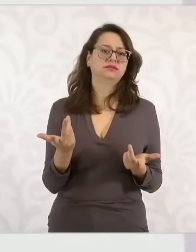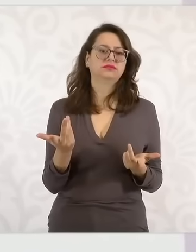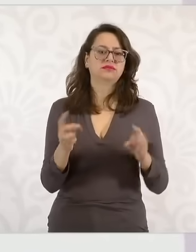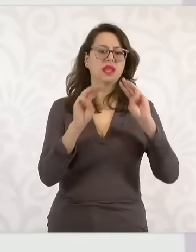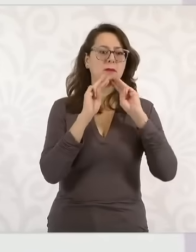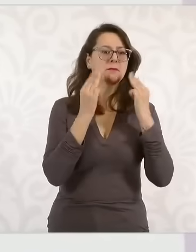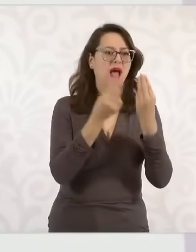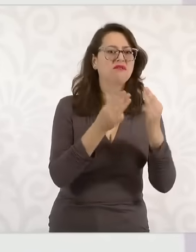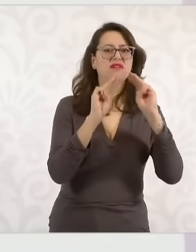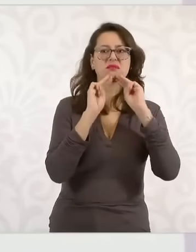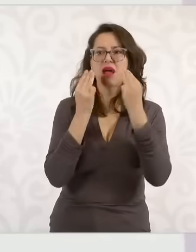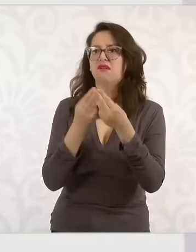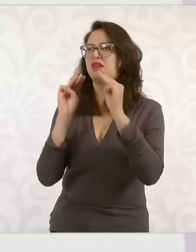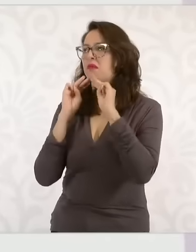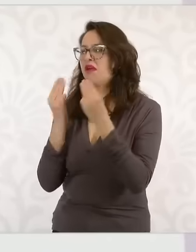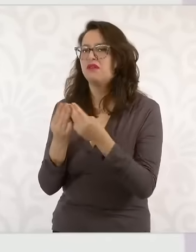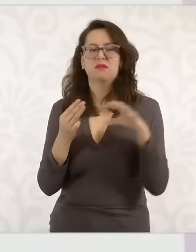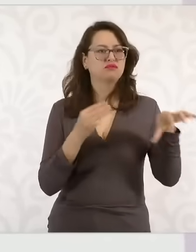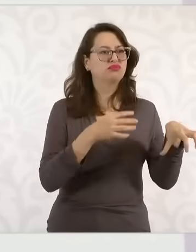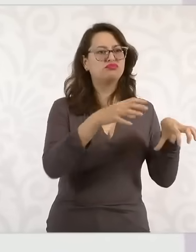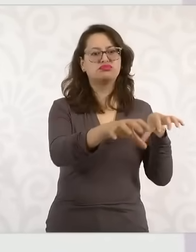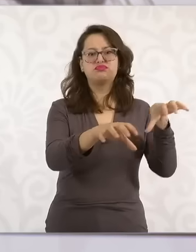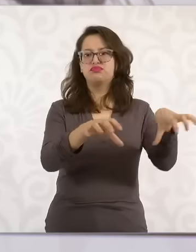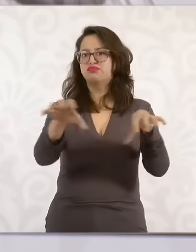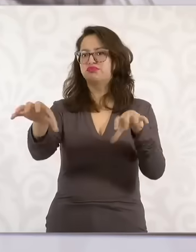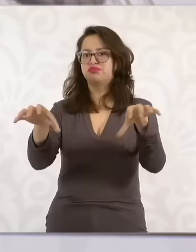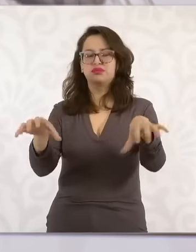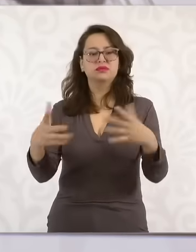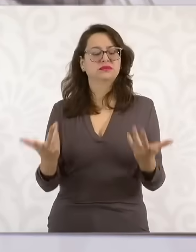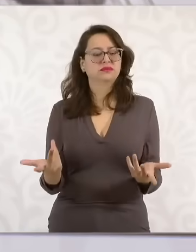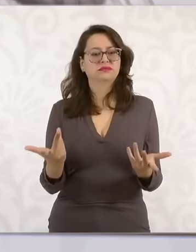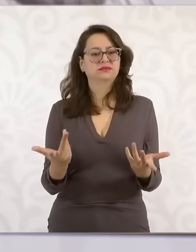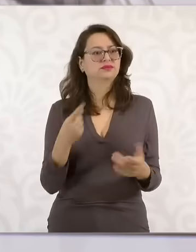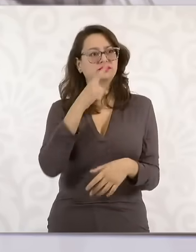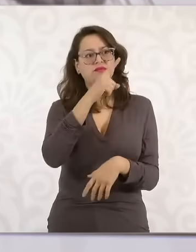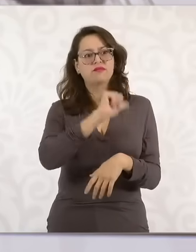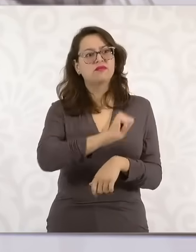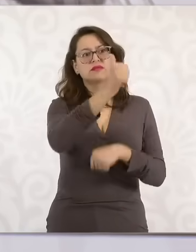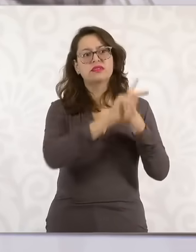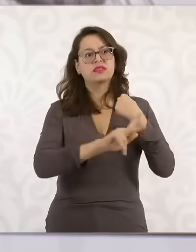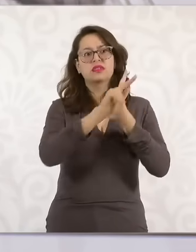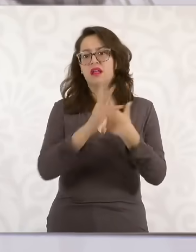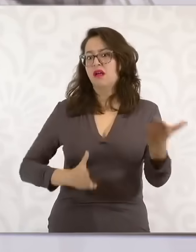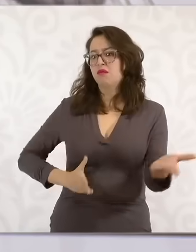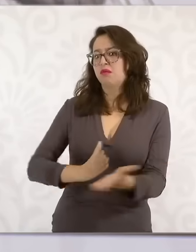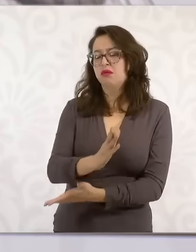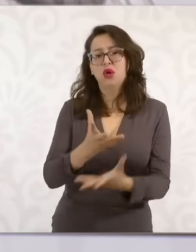la delincuencia organizada no se resuelve con una intervención.